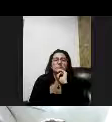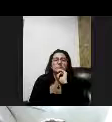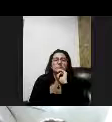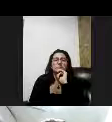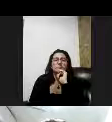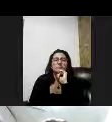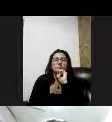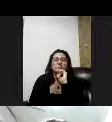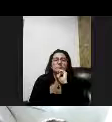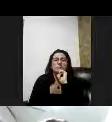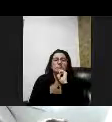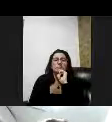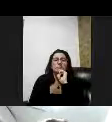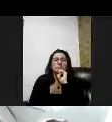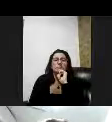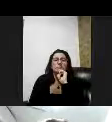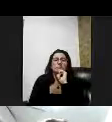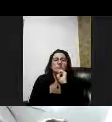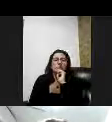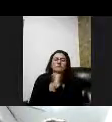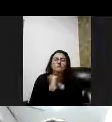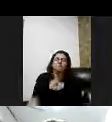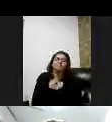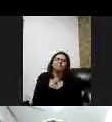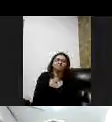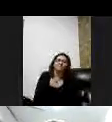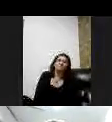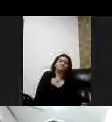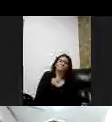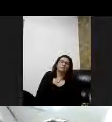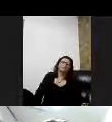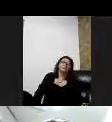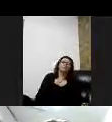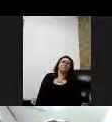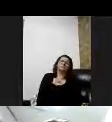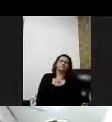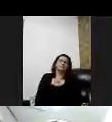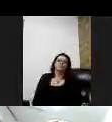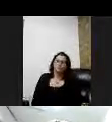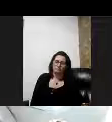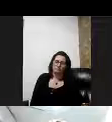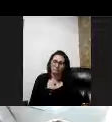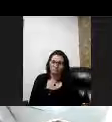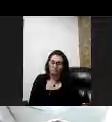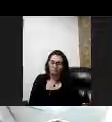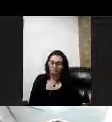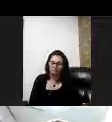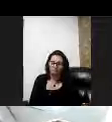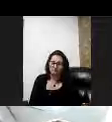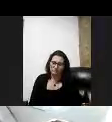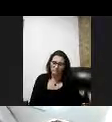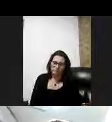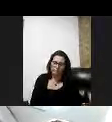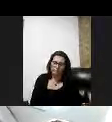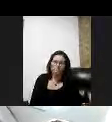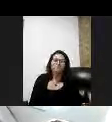se identificaran como varones gay o mujeres trans y que llenaran la encuesta de manera anónima, por supuesto, con consentimiento informado,